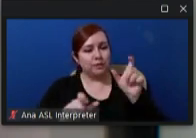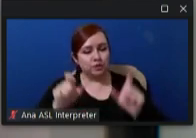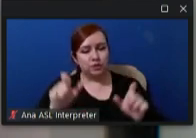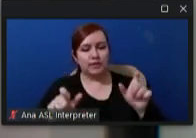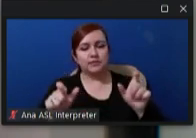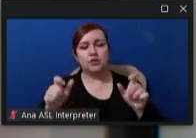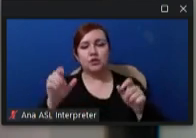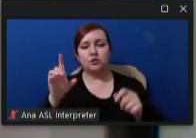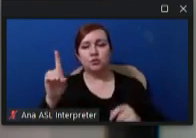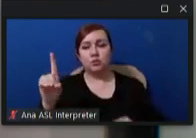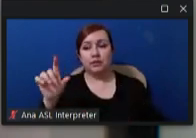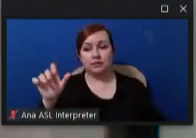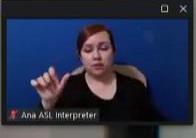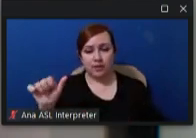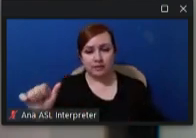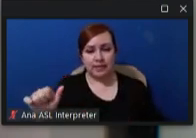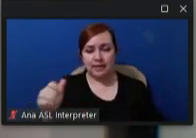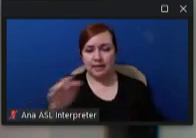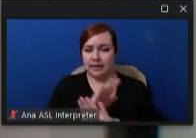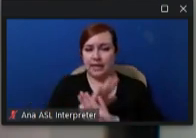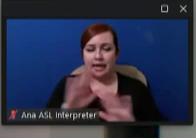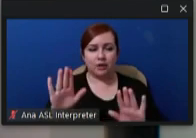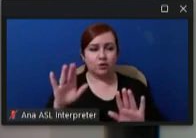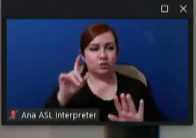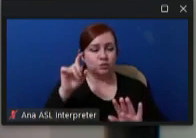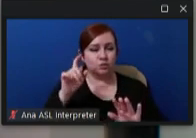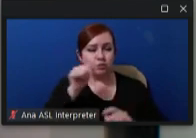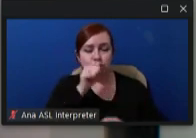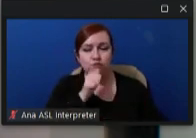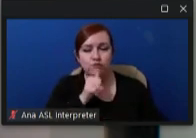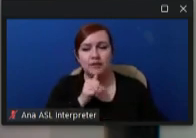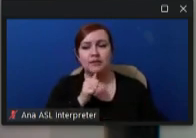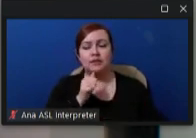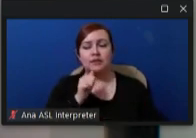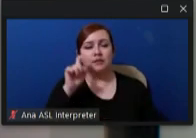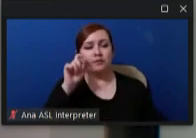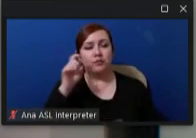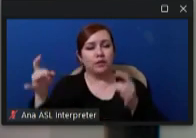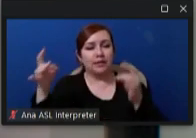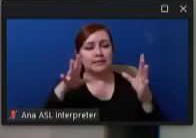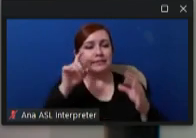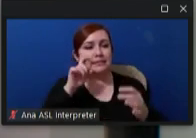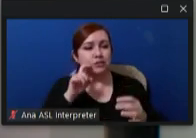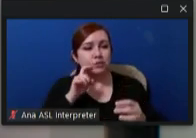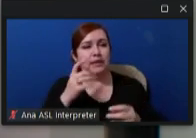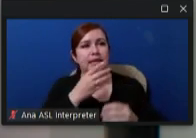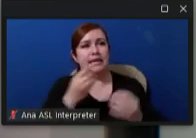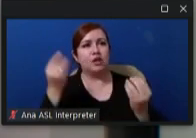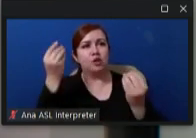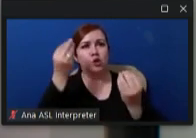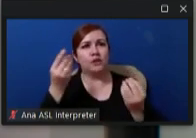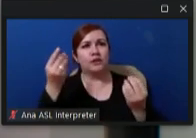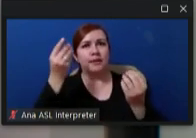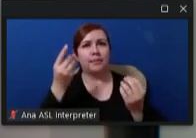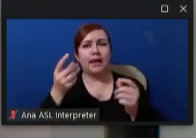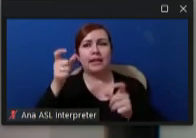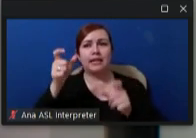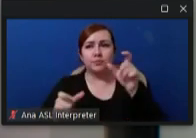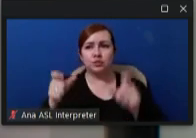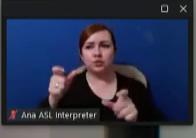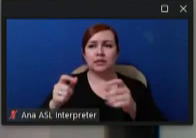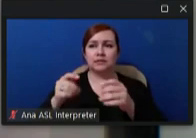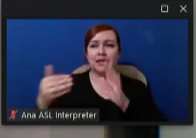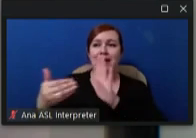discapacidad a sufrir violencia sexual y contempla la notificación debida a los entes de justicia correspondientes ante